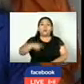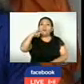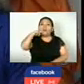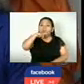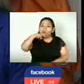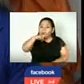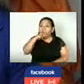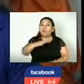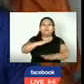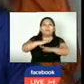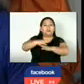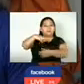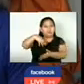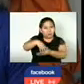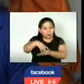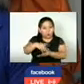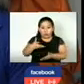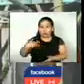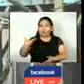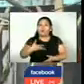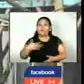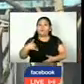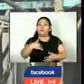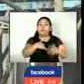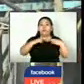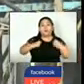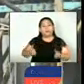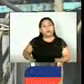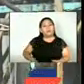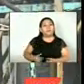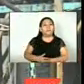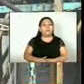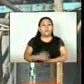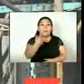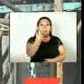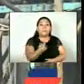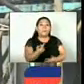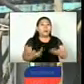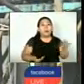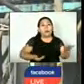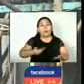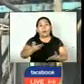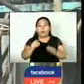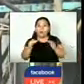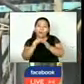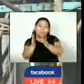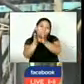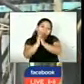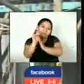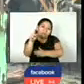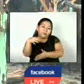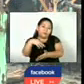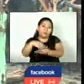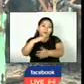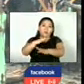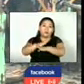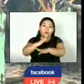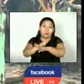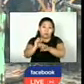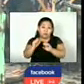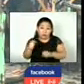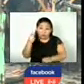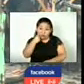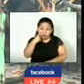protección civil nosotros también como gobernación asimismo los comerciantes de la zona han solicitado a protección civil la